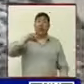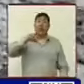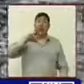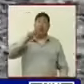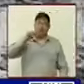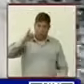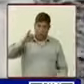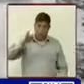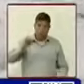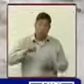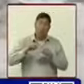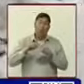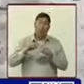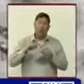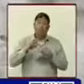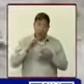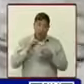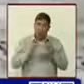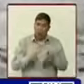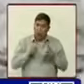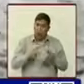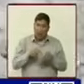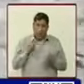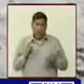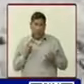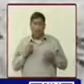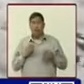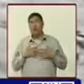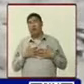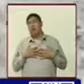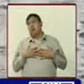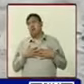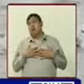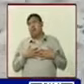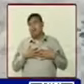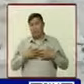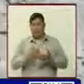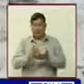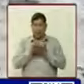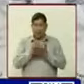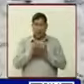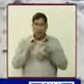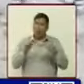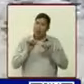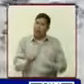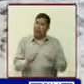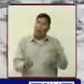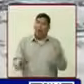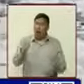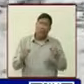comunidad de Nueva Unión. El vehículo y sus ocupantes lograron salir del río gracias a la ayuda de los pobladores.